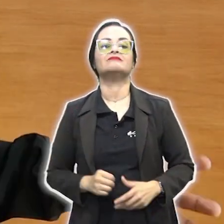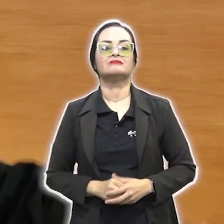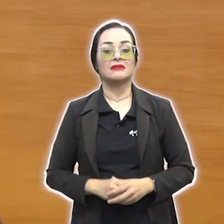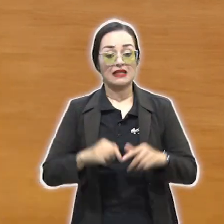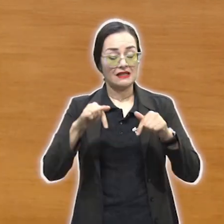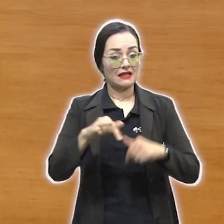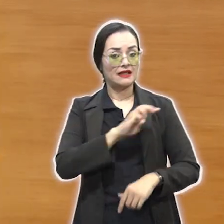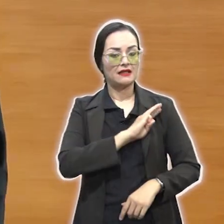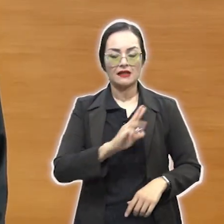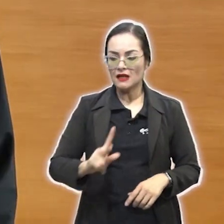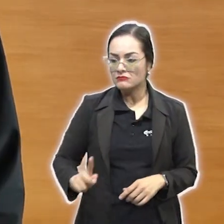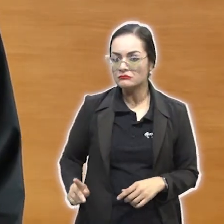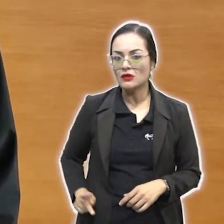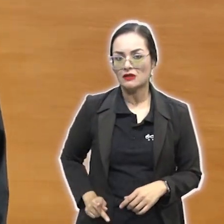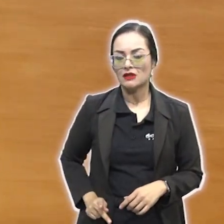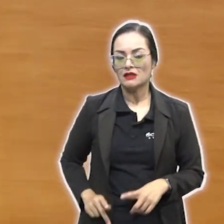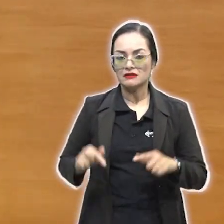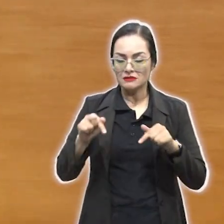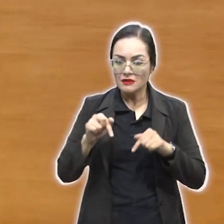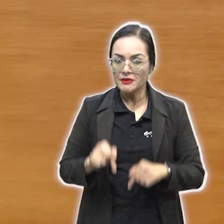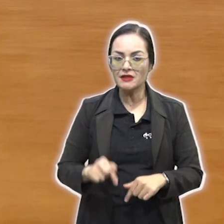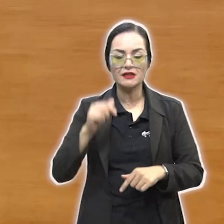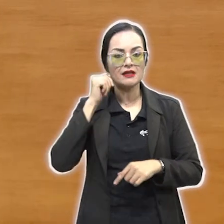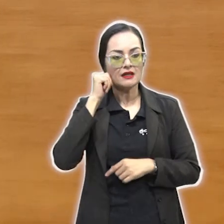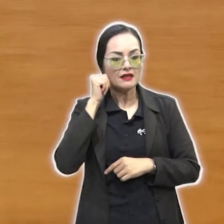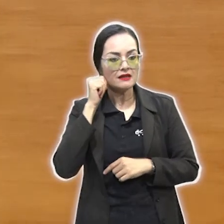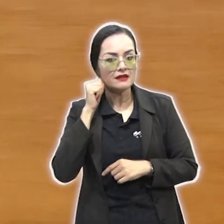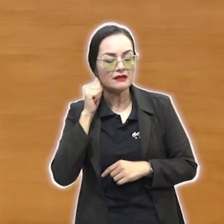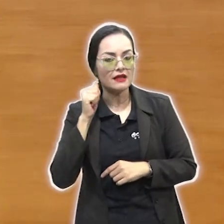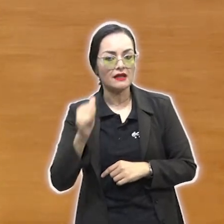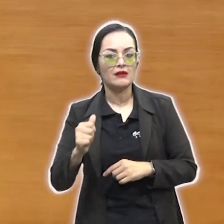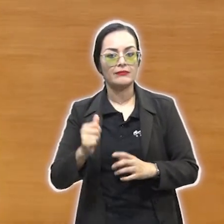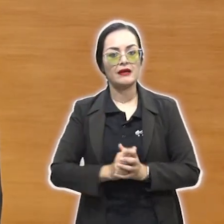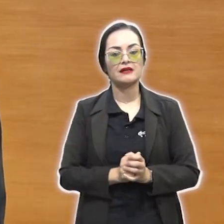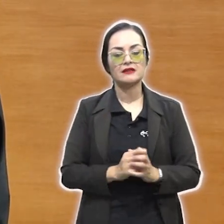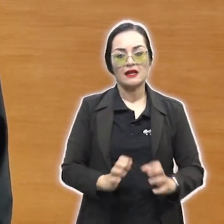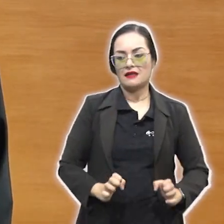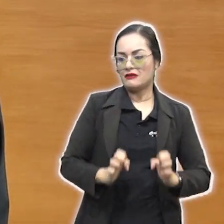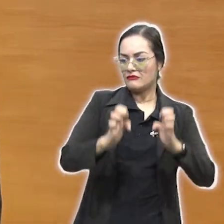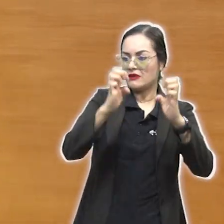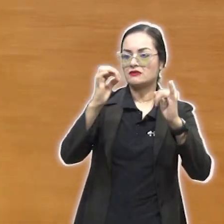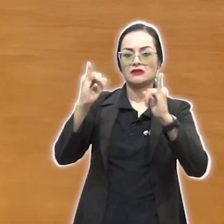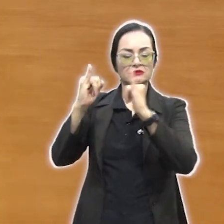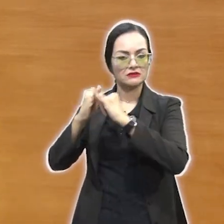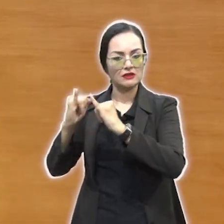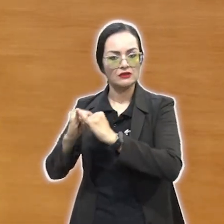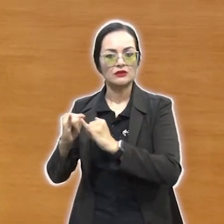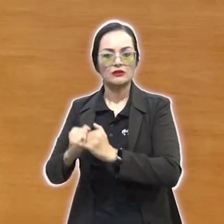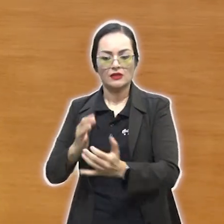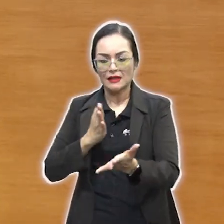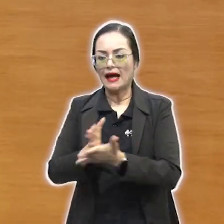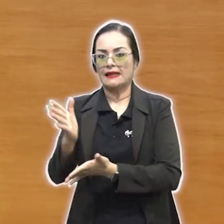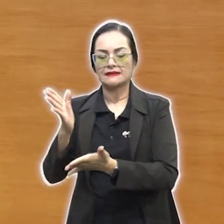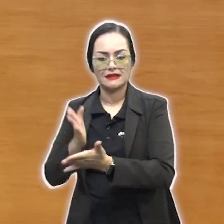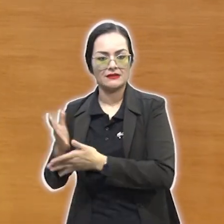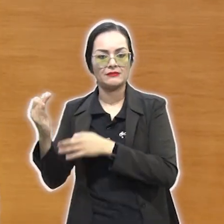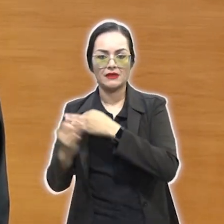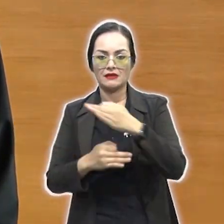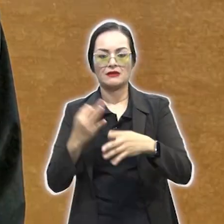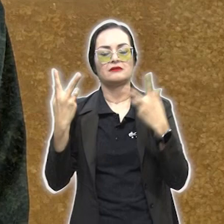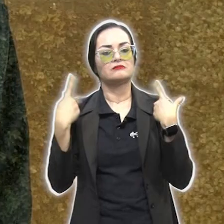el municipio a tener las instalaciones que se requiere para las personas que lo necesiten y me pareció muy